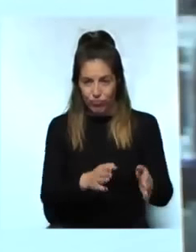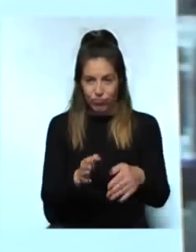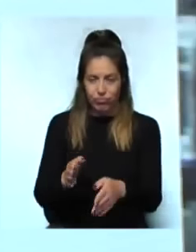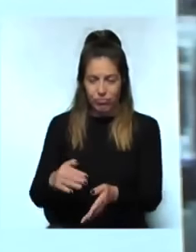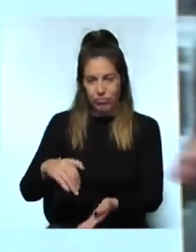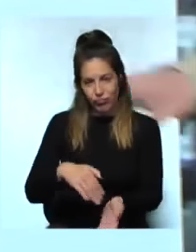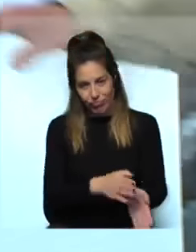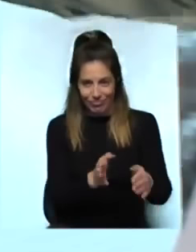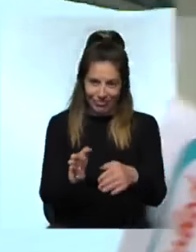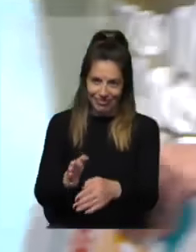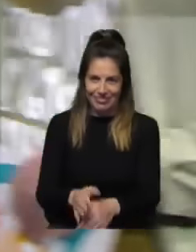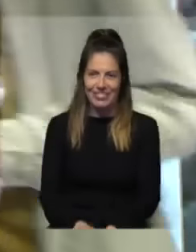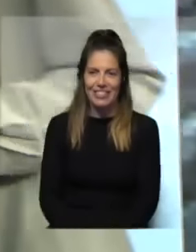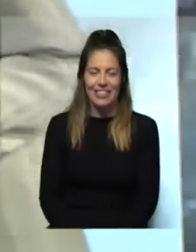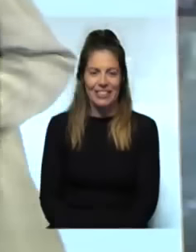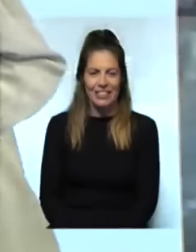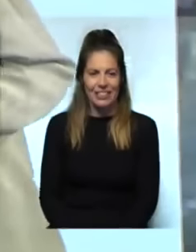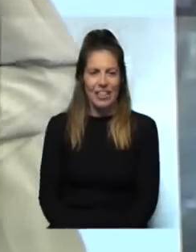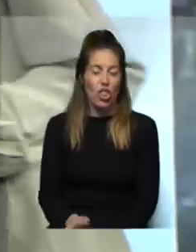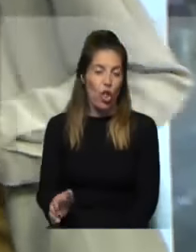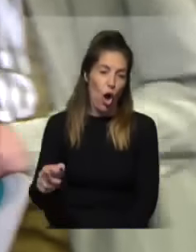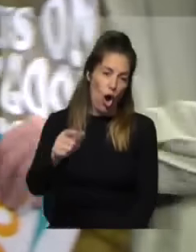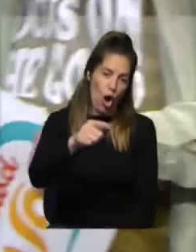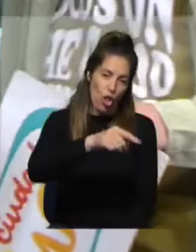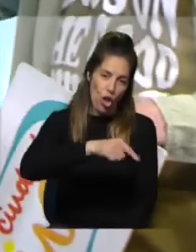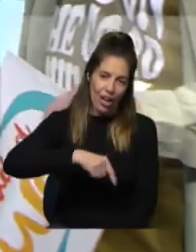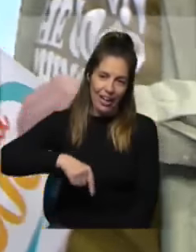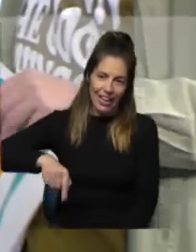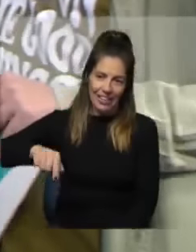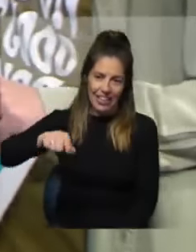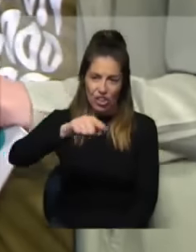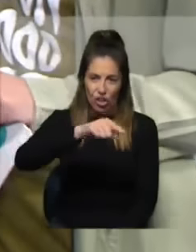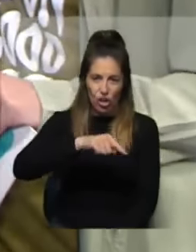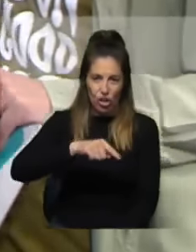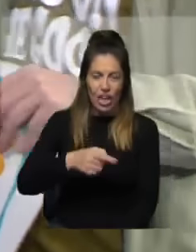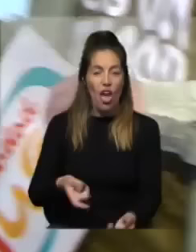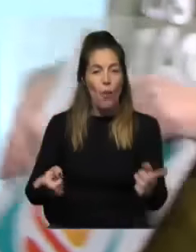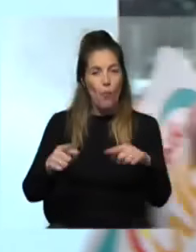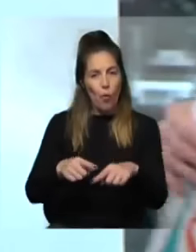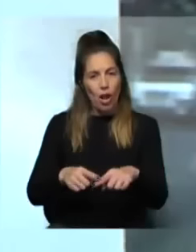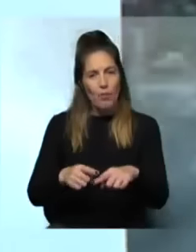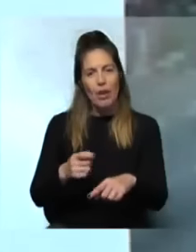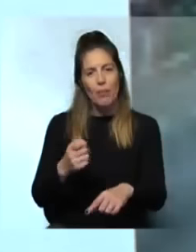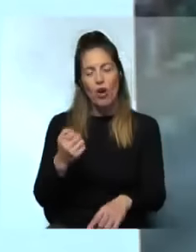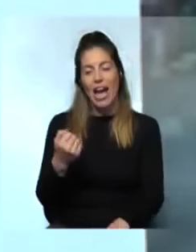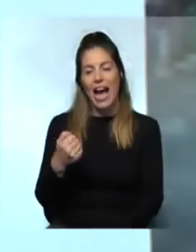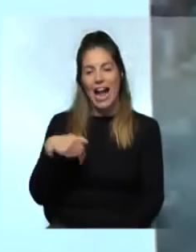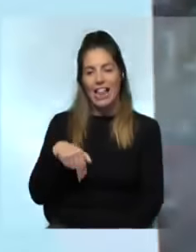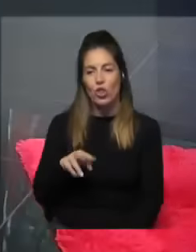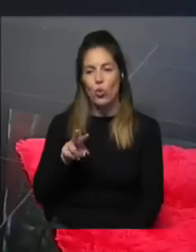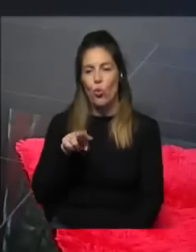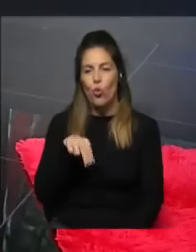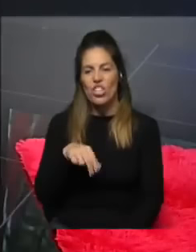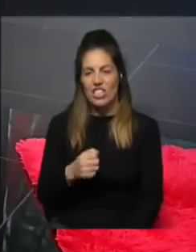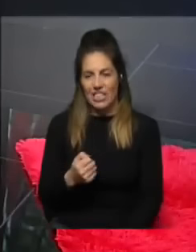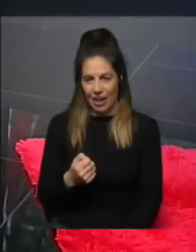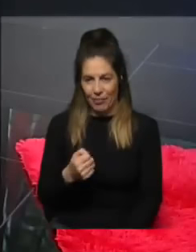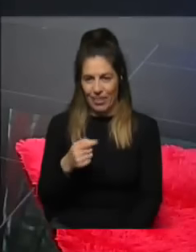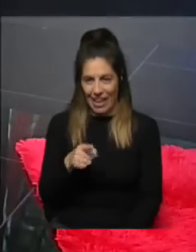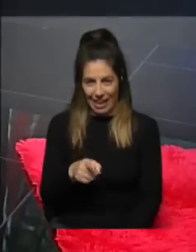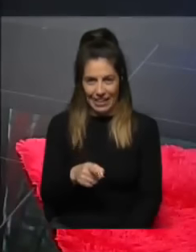gran desvío. O sea, todo alrededor del Parque Villa Biarritz y vuelven por Antuña. Vuelve por Solano Antuña y allí